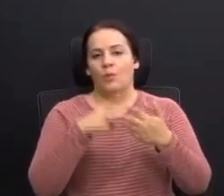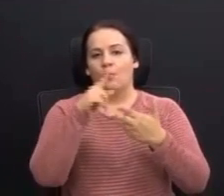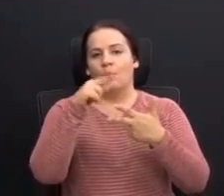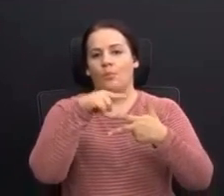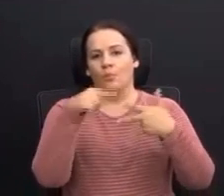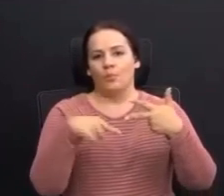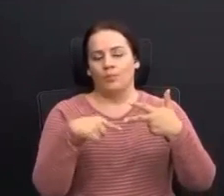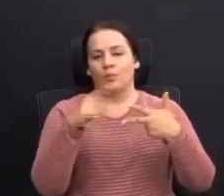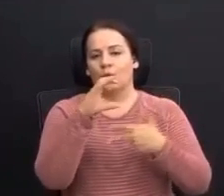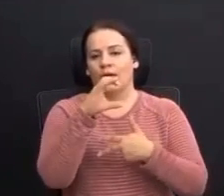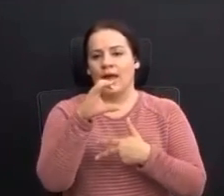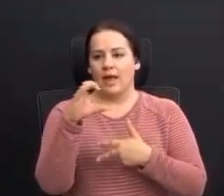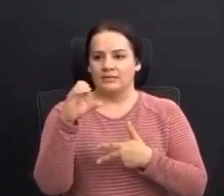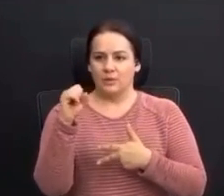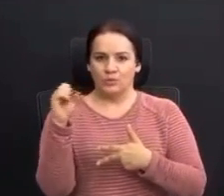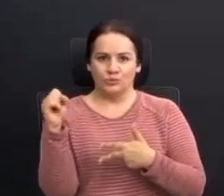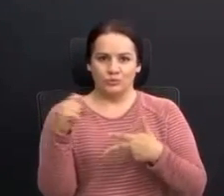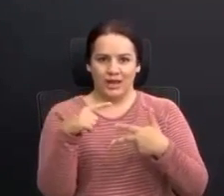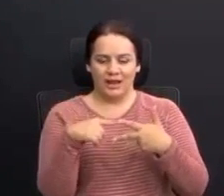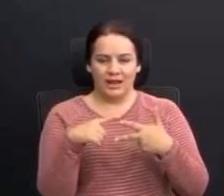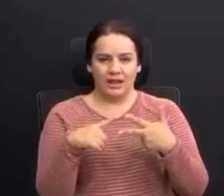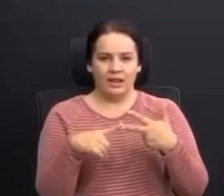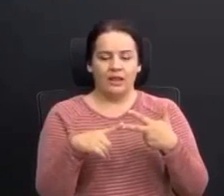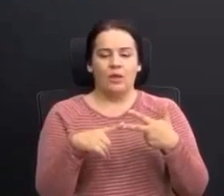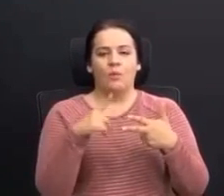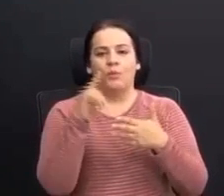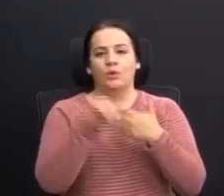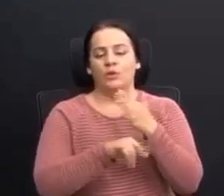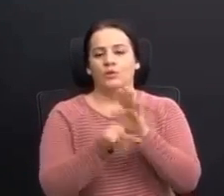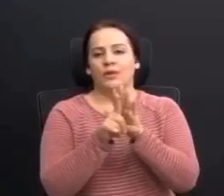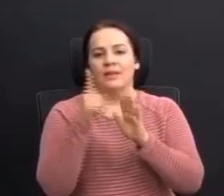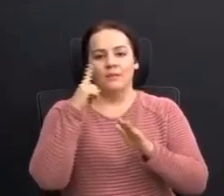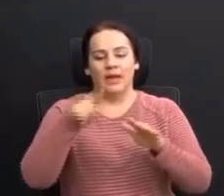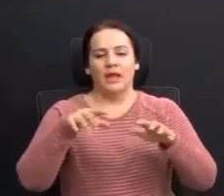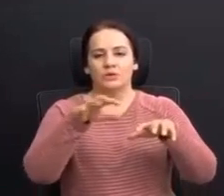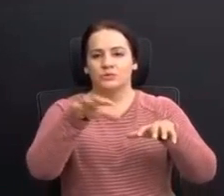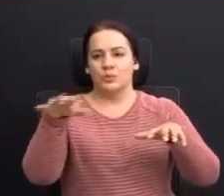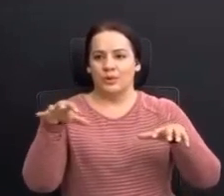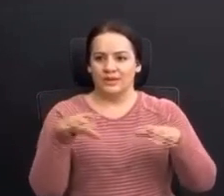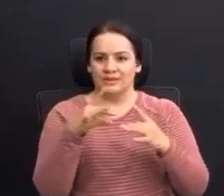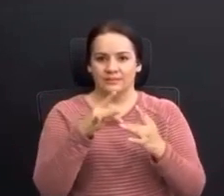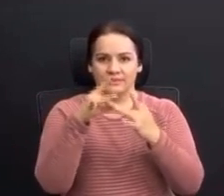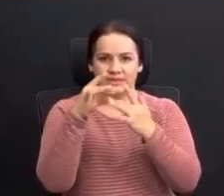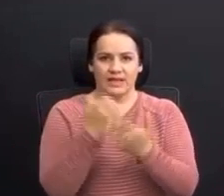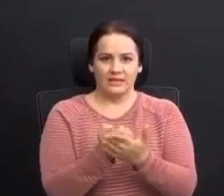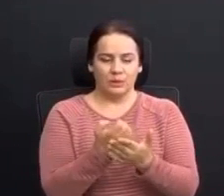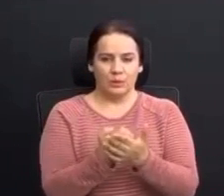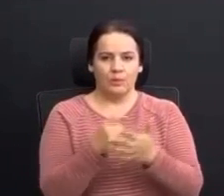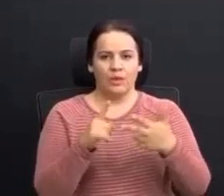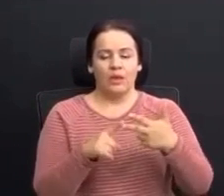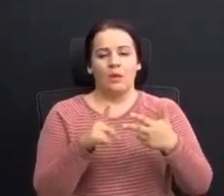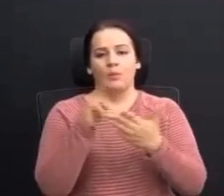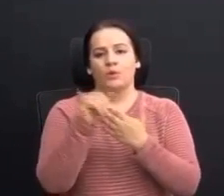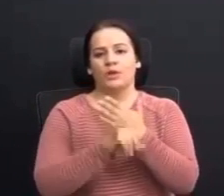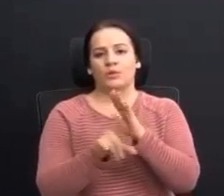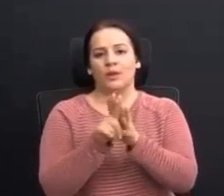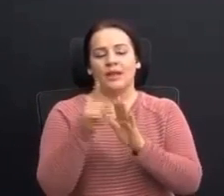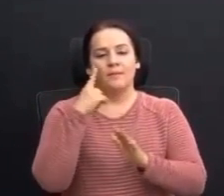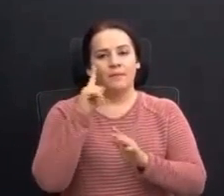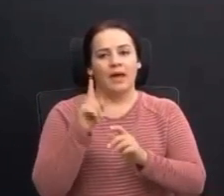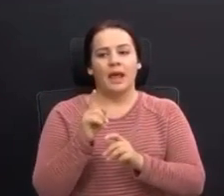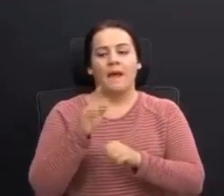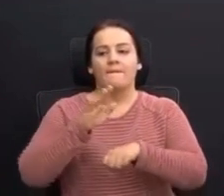Caja Costarricense del Seguro Social. Un proyecto de ley para zonas especiales, económicas especiales. Un proyecto de ley para permitir la